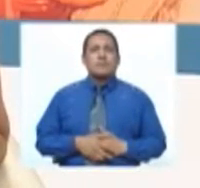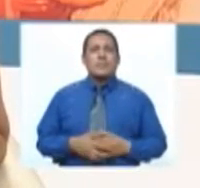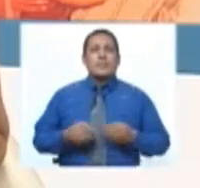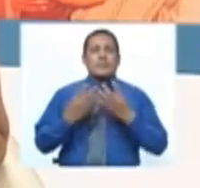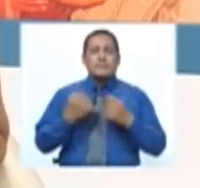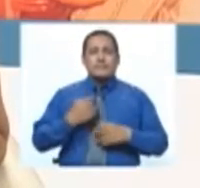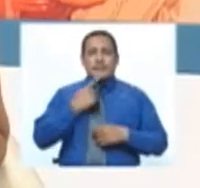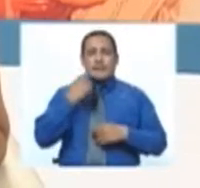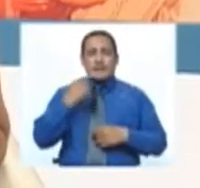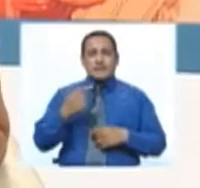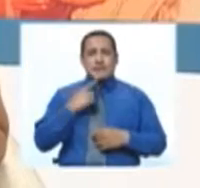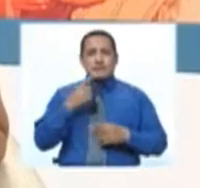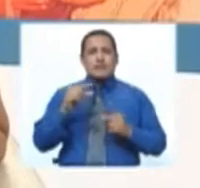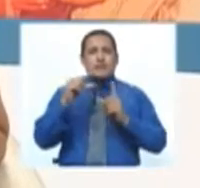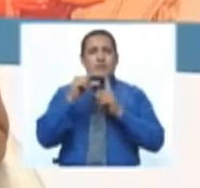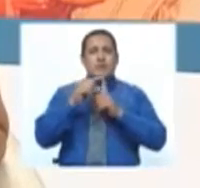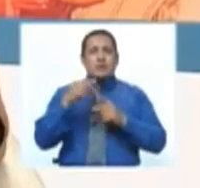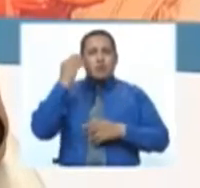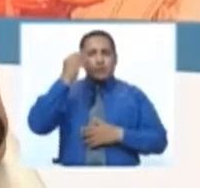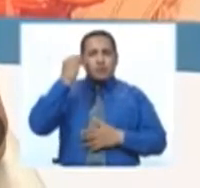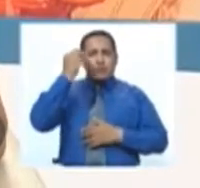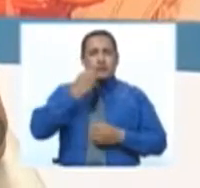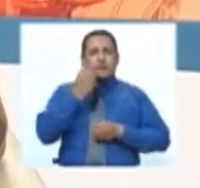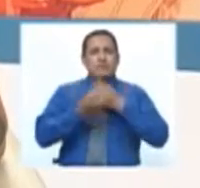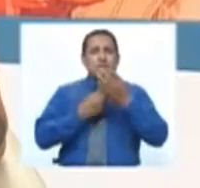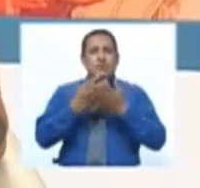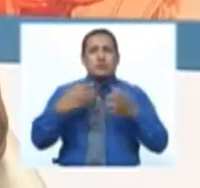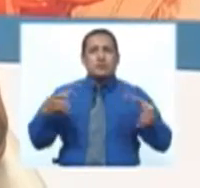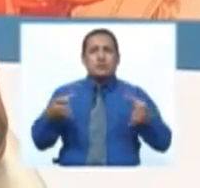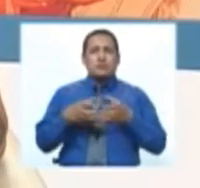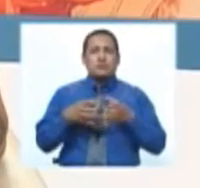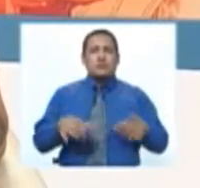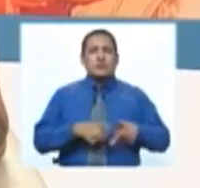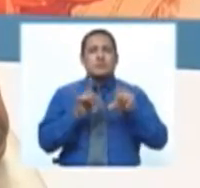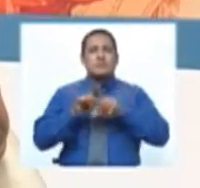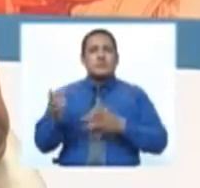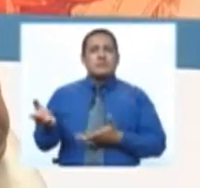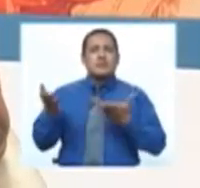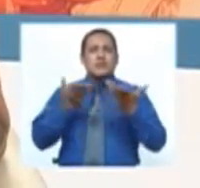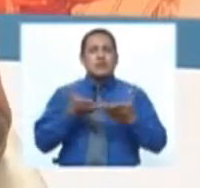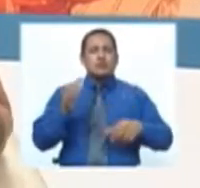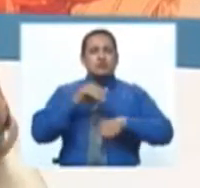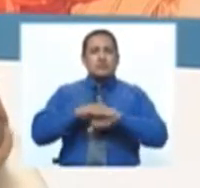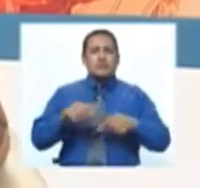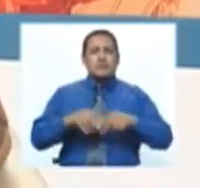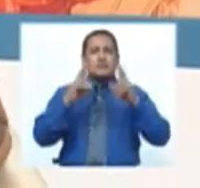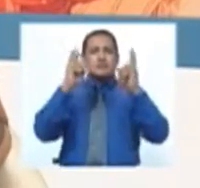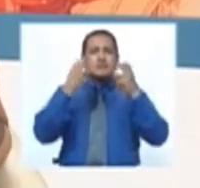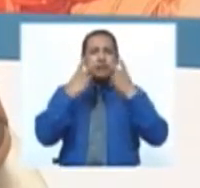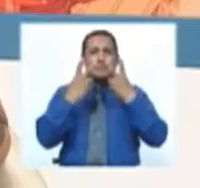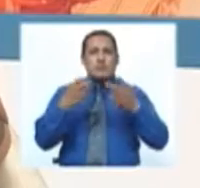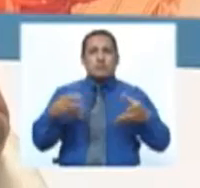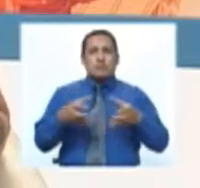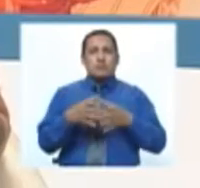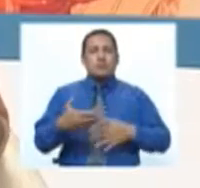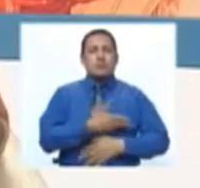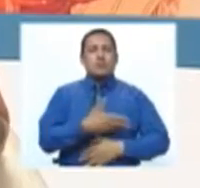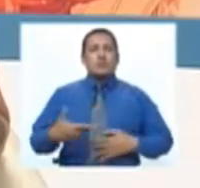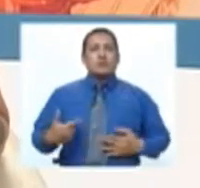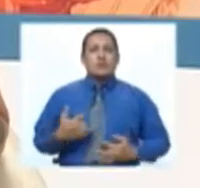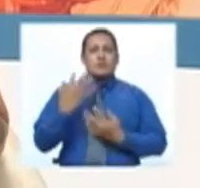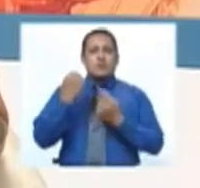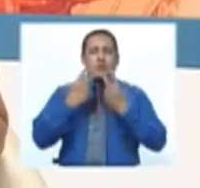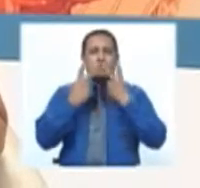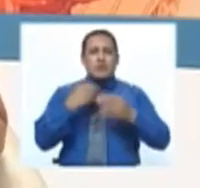Bueno, y esas eran las frases, las opiniones y los comentarios de nuestro invitado sobre el tema, ¿no? Los bienes estatales, que esperemos